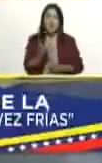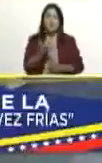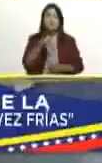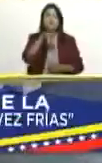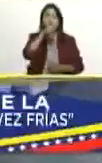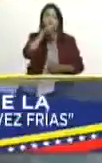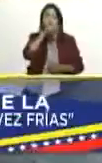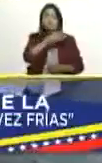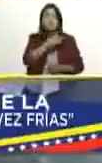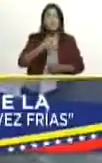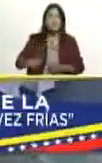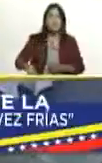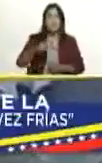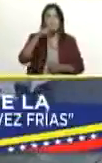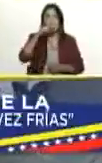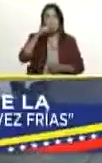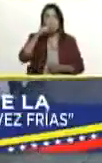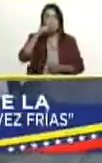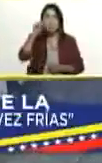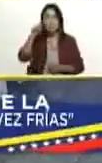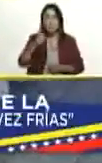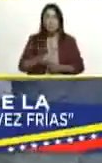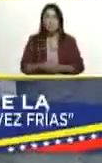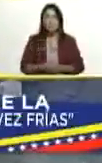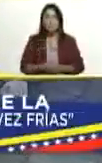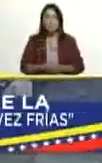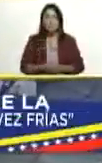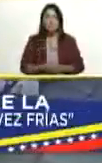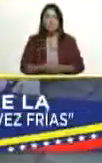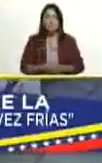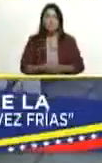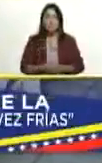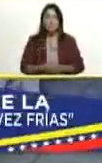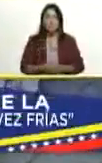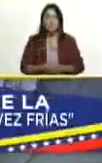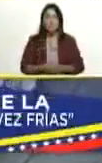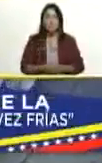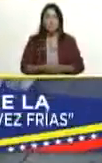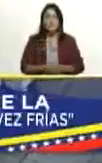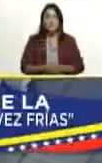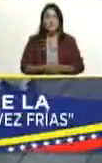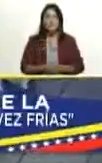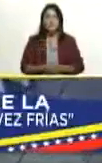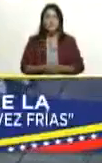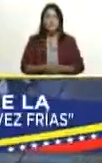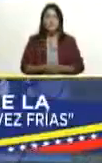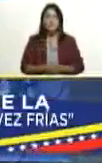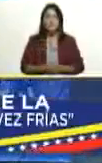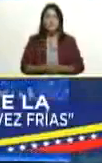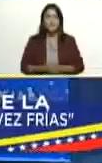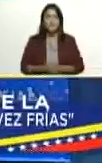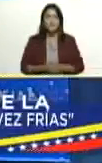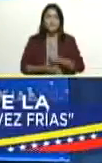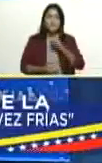Maduro Moros, presidente constitucional de la República Bolivariana de Venezuela.